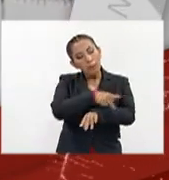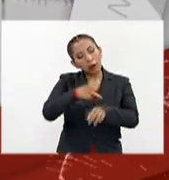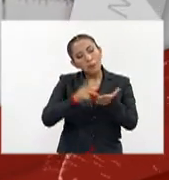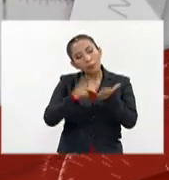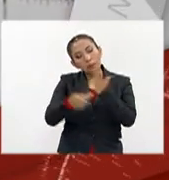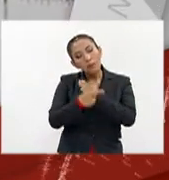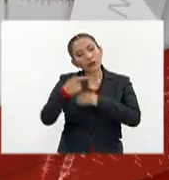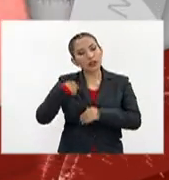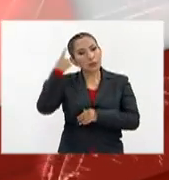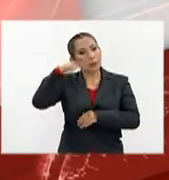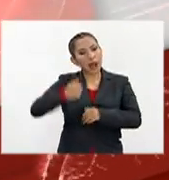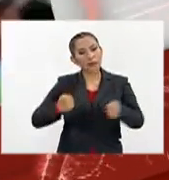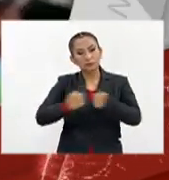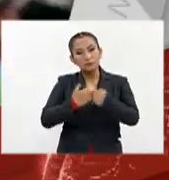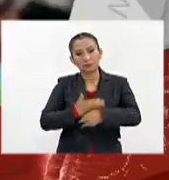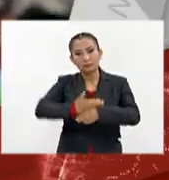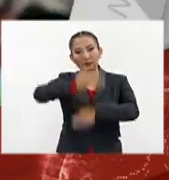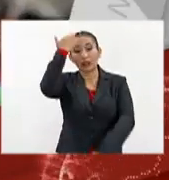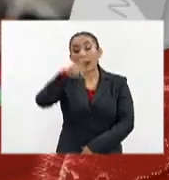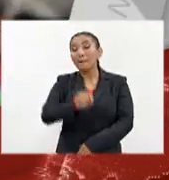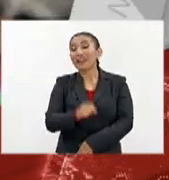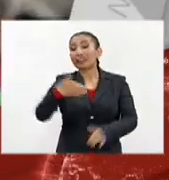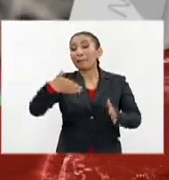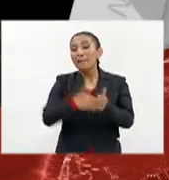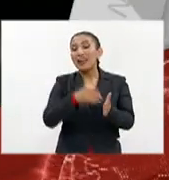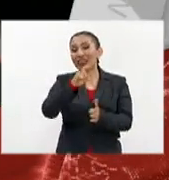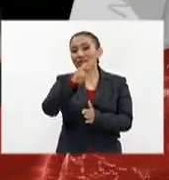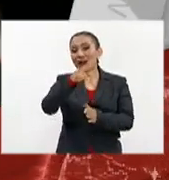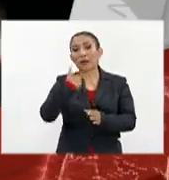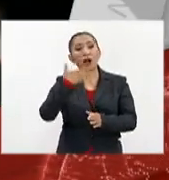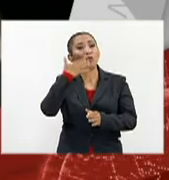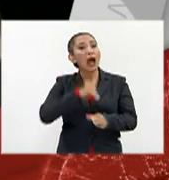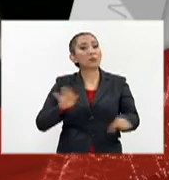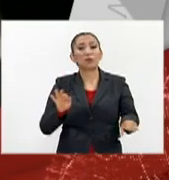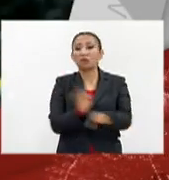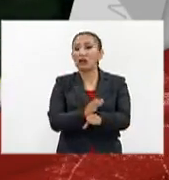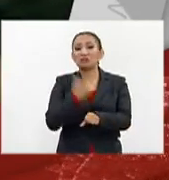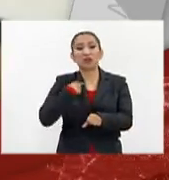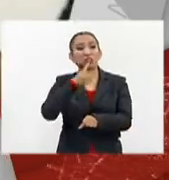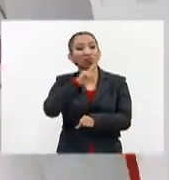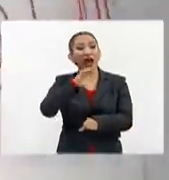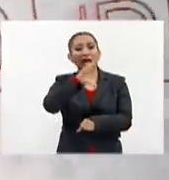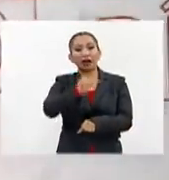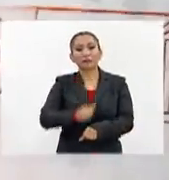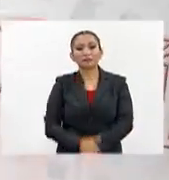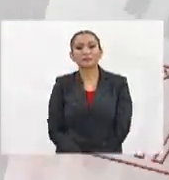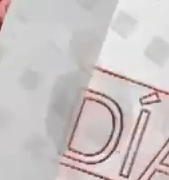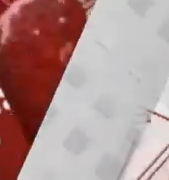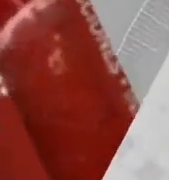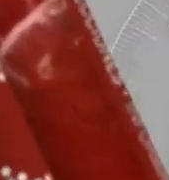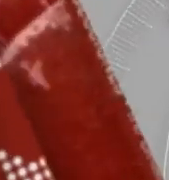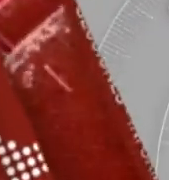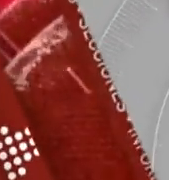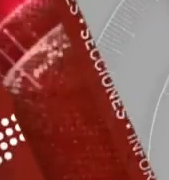muro fronterizo. Más de 20,000 Dreamers se quedan sin protección del DACA.